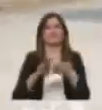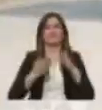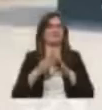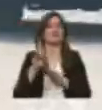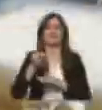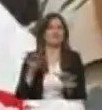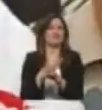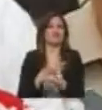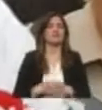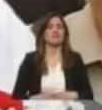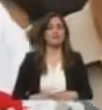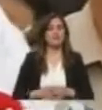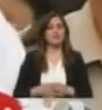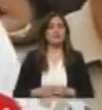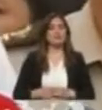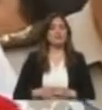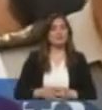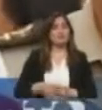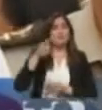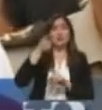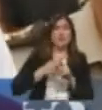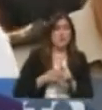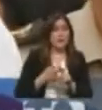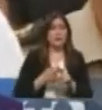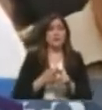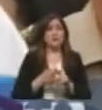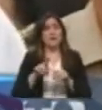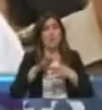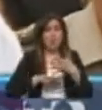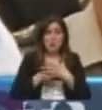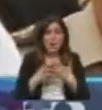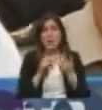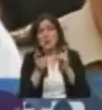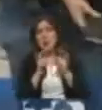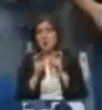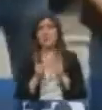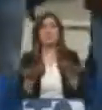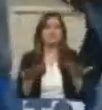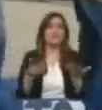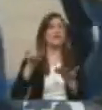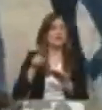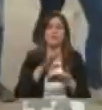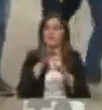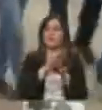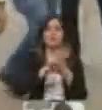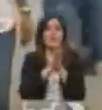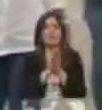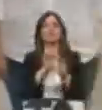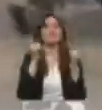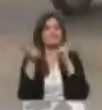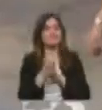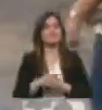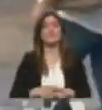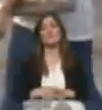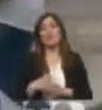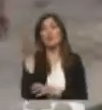no funcionará. Y si vemos que esto en un mes, dos meses, no funciona, tendremos que modificarlo. La alcaldesa de Durán dijo que también se suma a esta